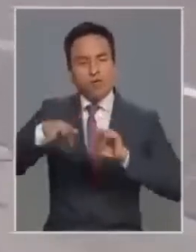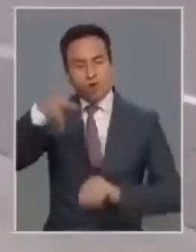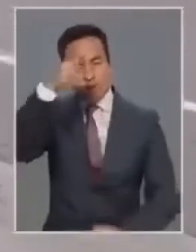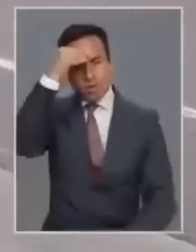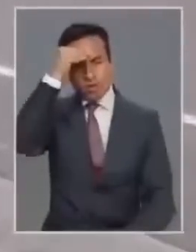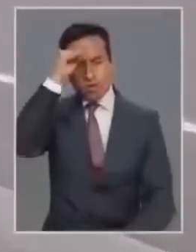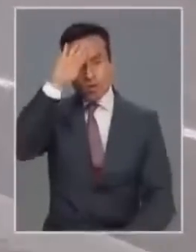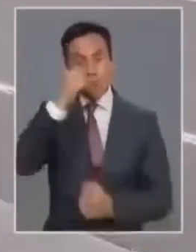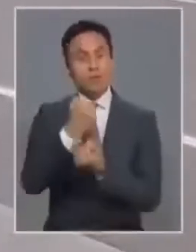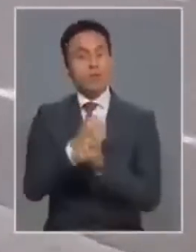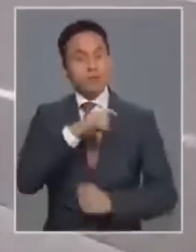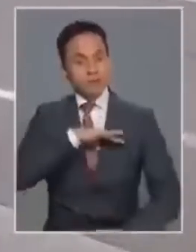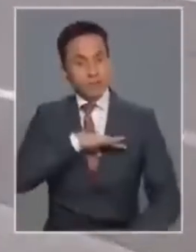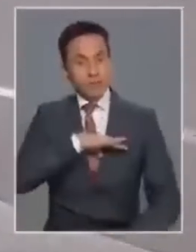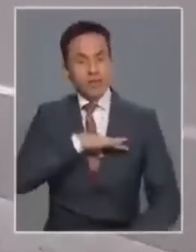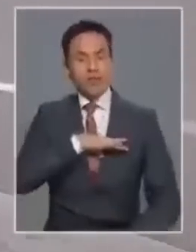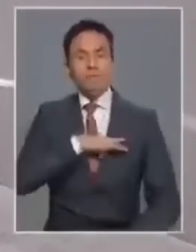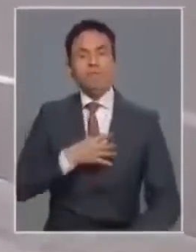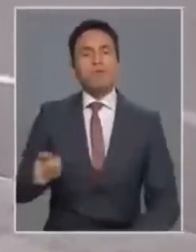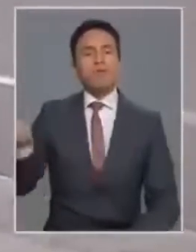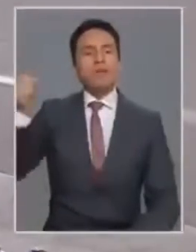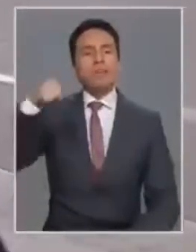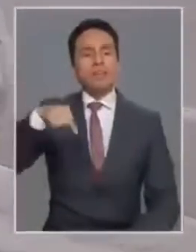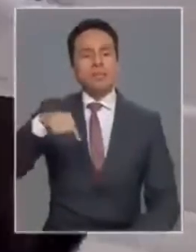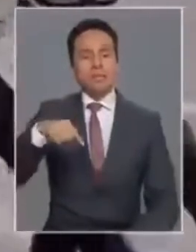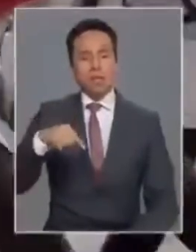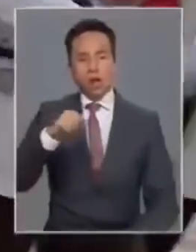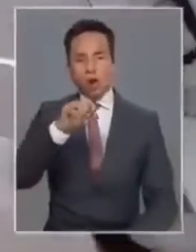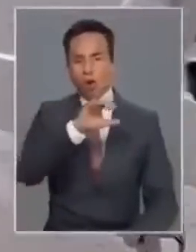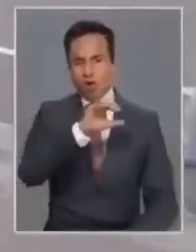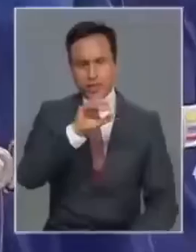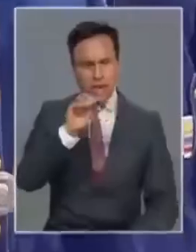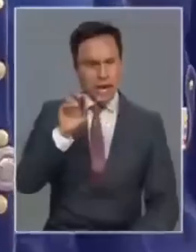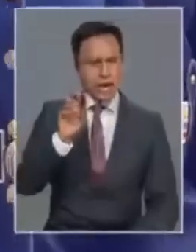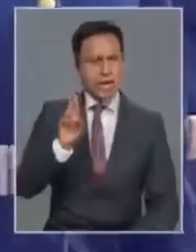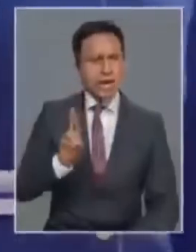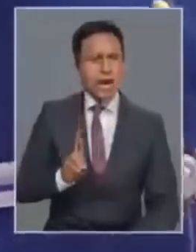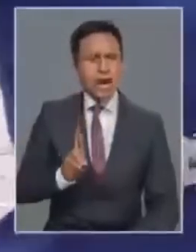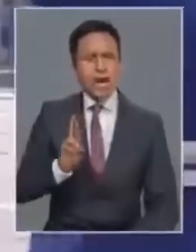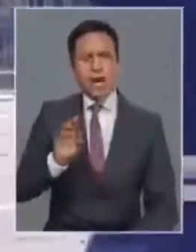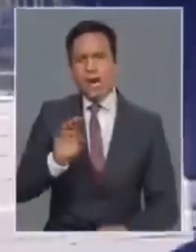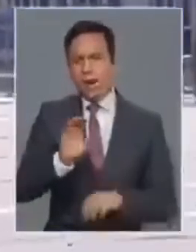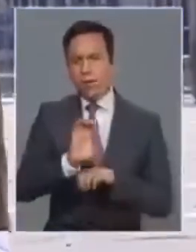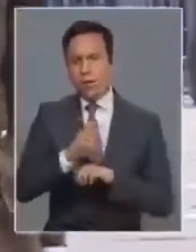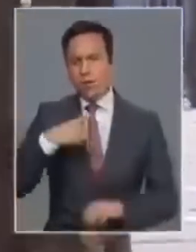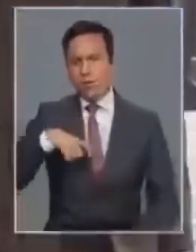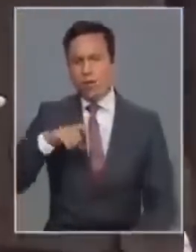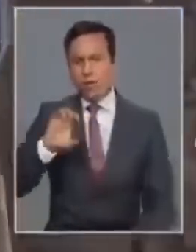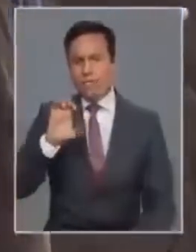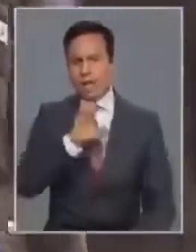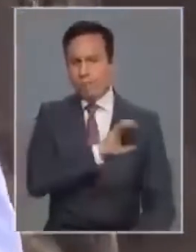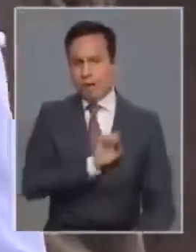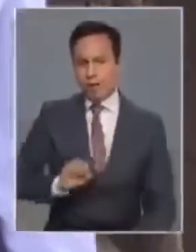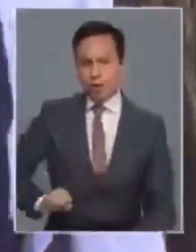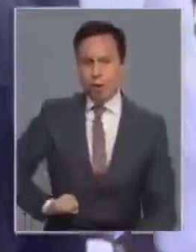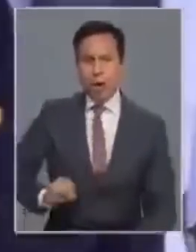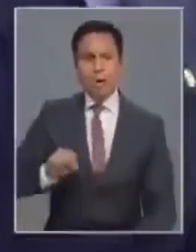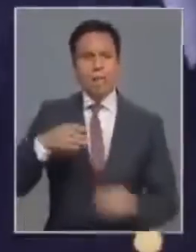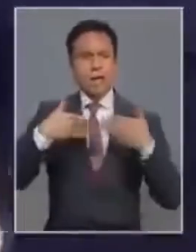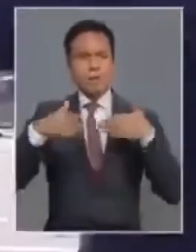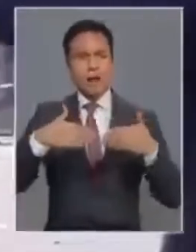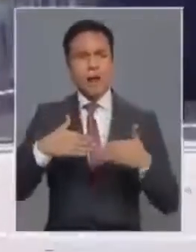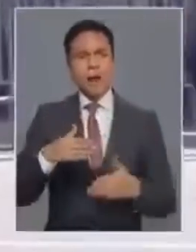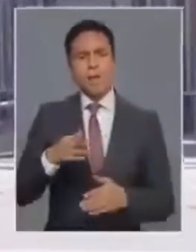¿De si tendrían que ir pintadas de verdad todas? Claro, que yo vi a todas casi pintadas con el labio rojo.